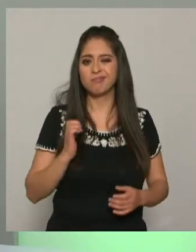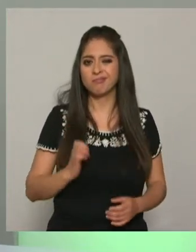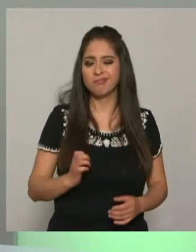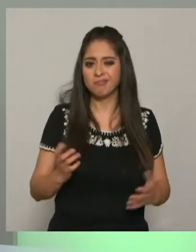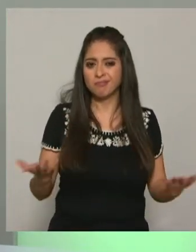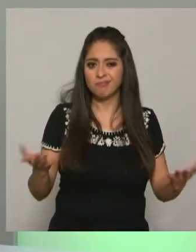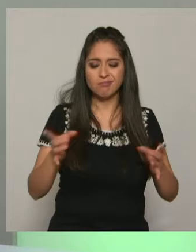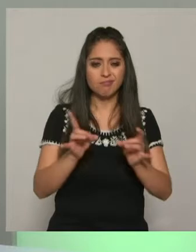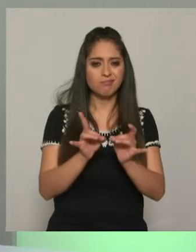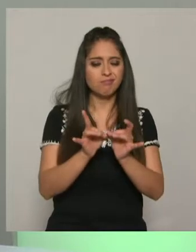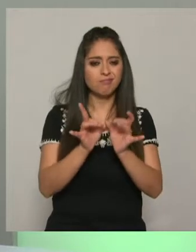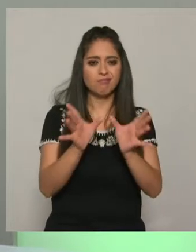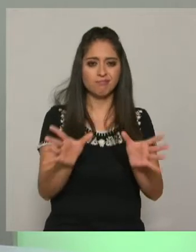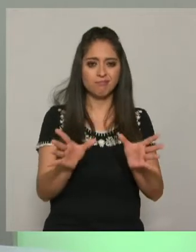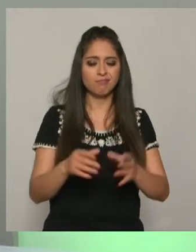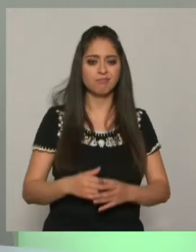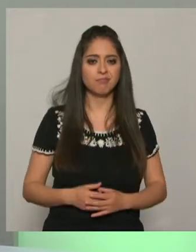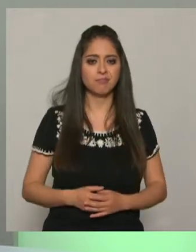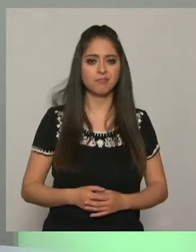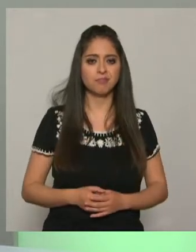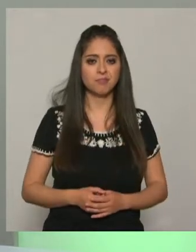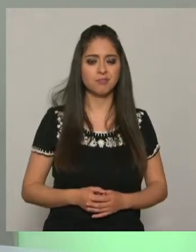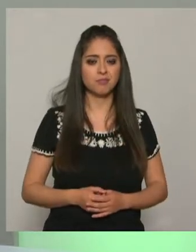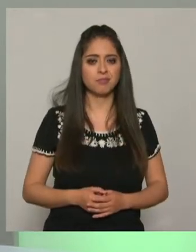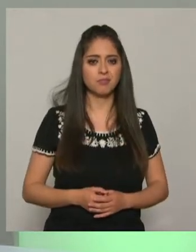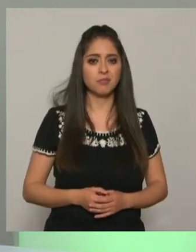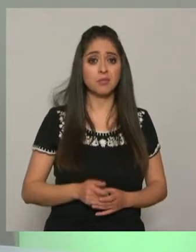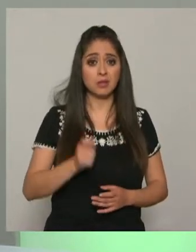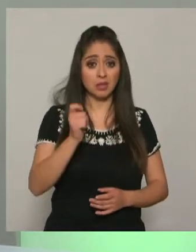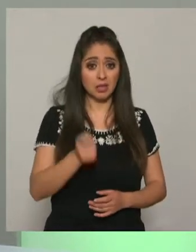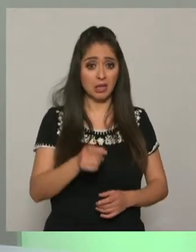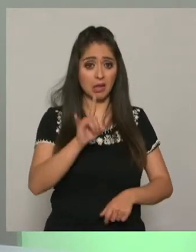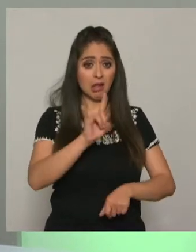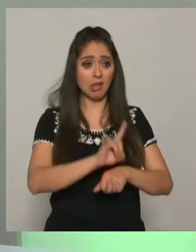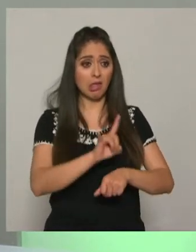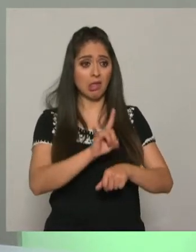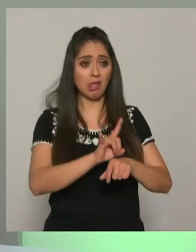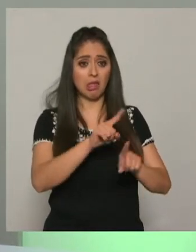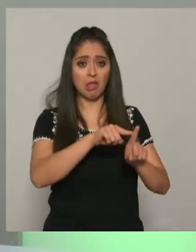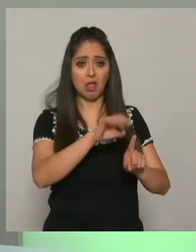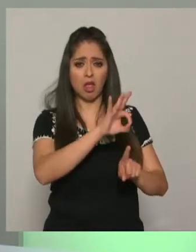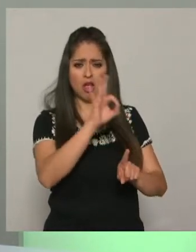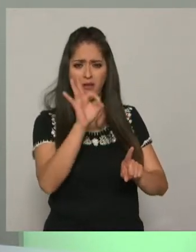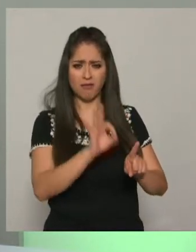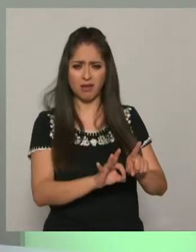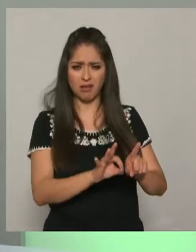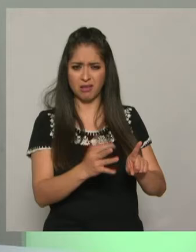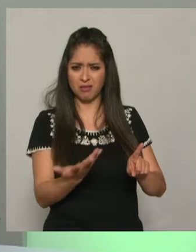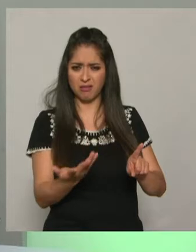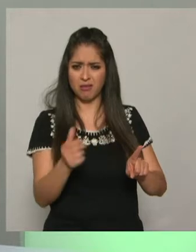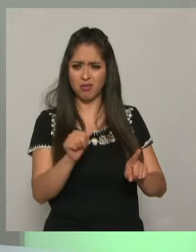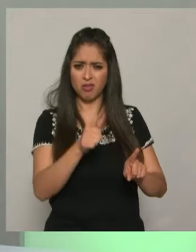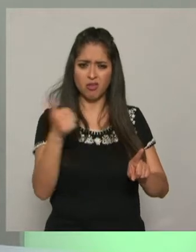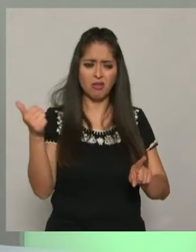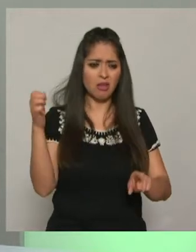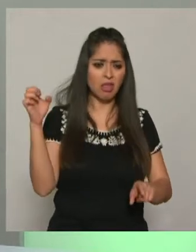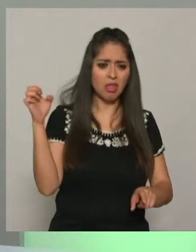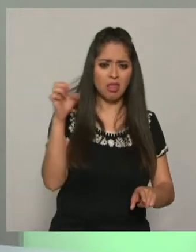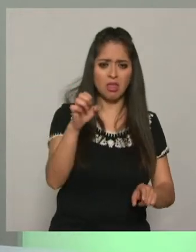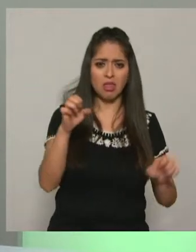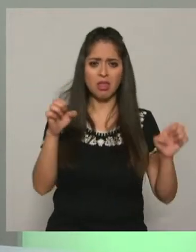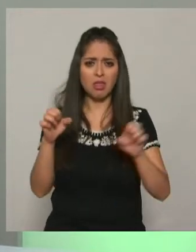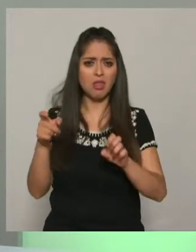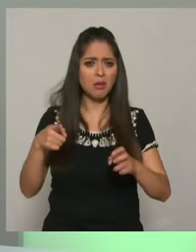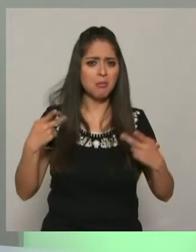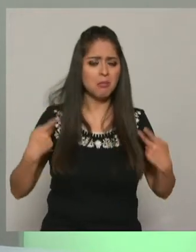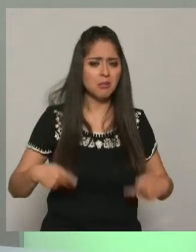sucedieron, de ofertas que no eran ofertas, engaños y situaciones que,